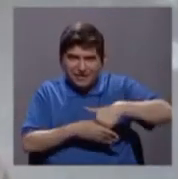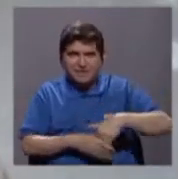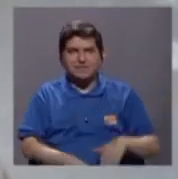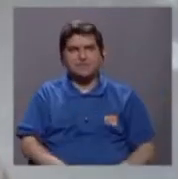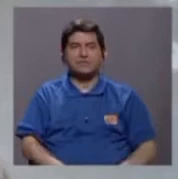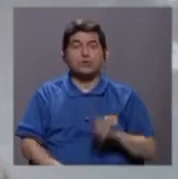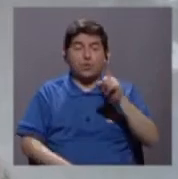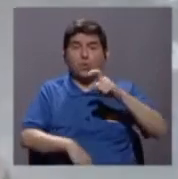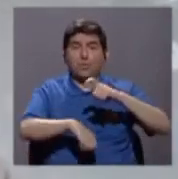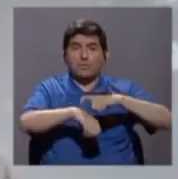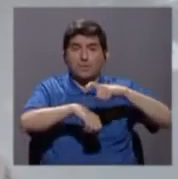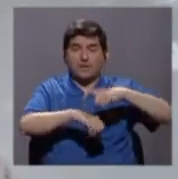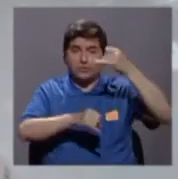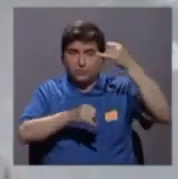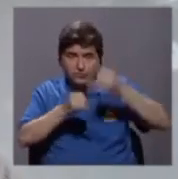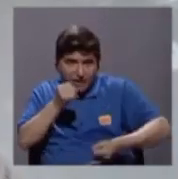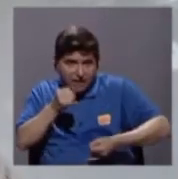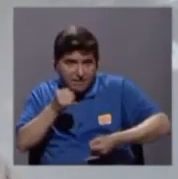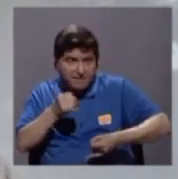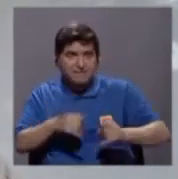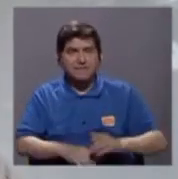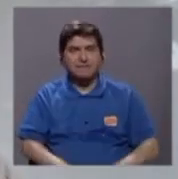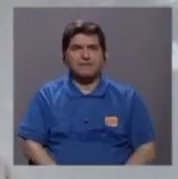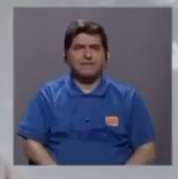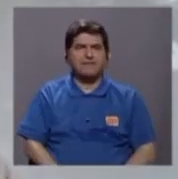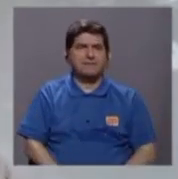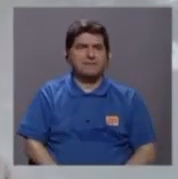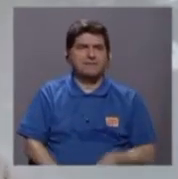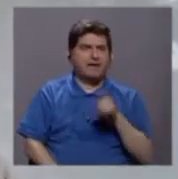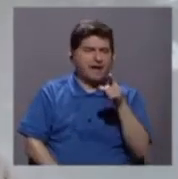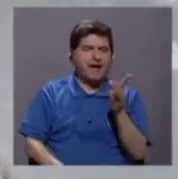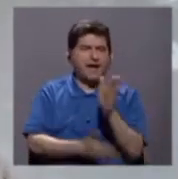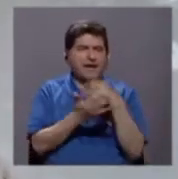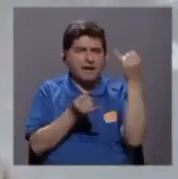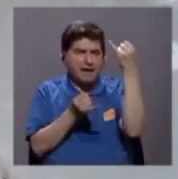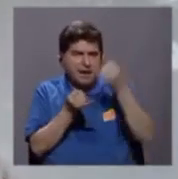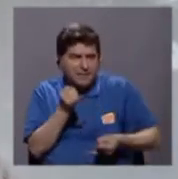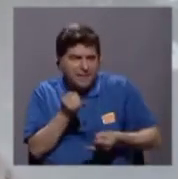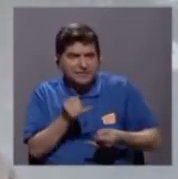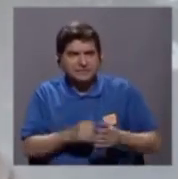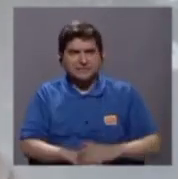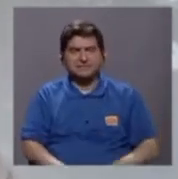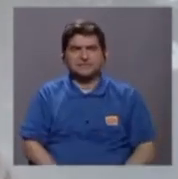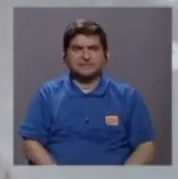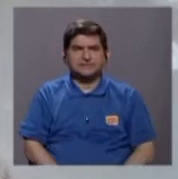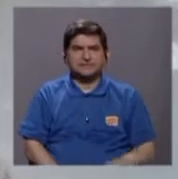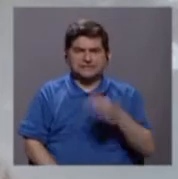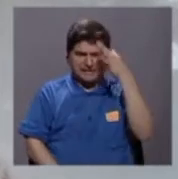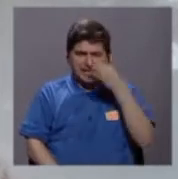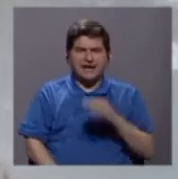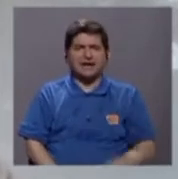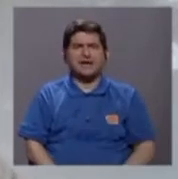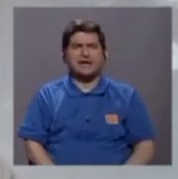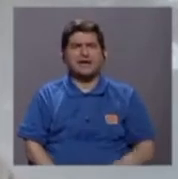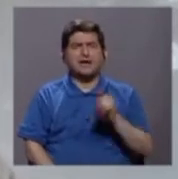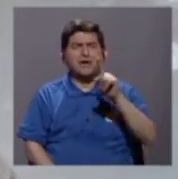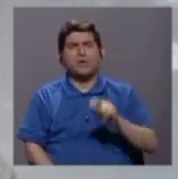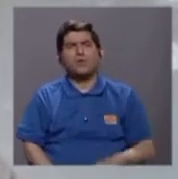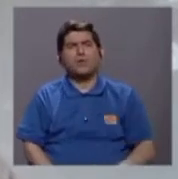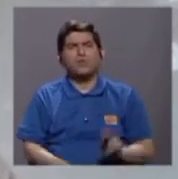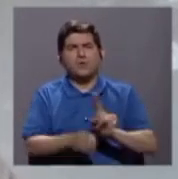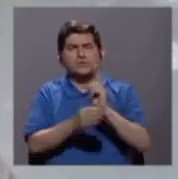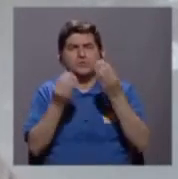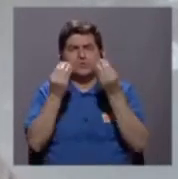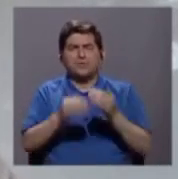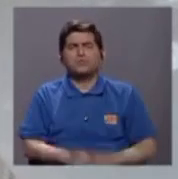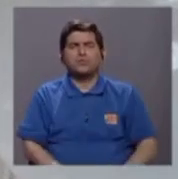dentro del movimiento final, y ahí la parte final es creo que hay una melodía que usamos mucho en la